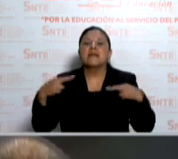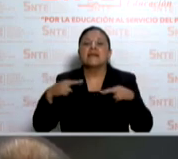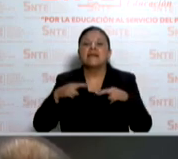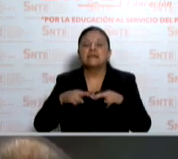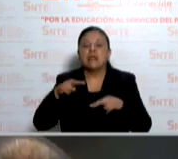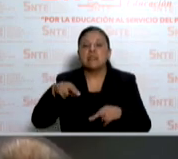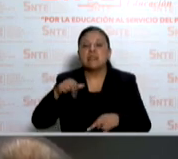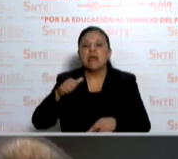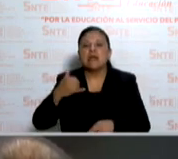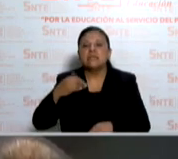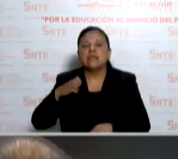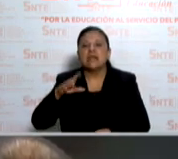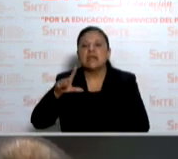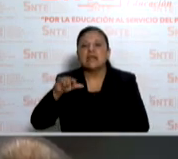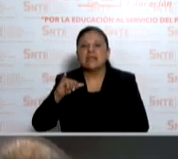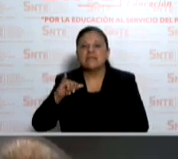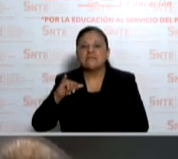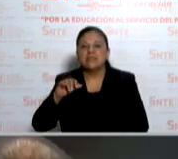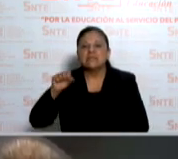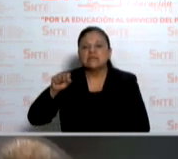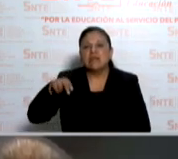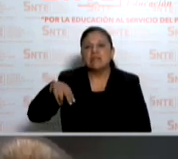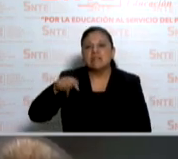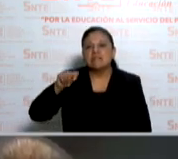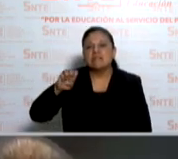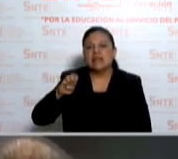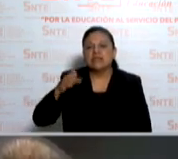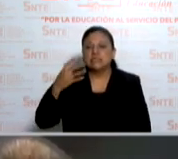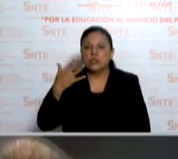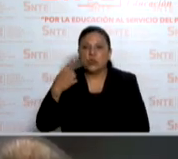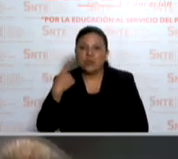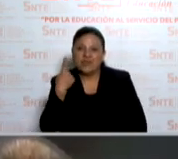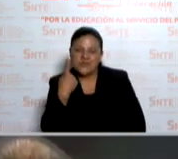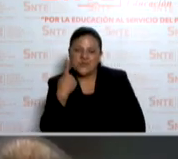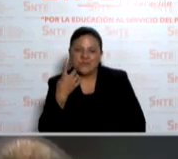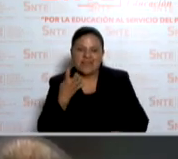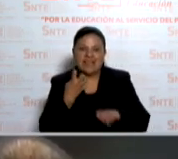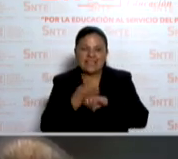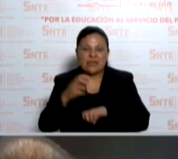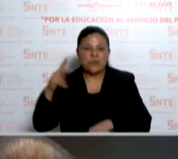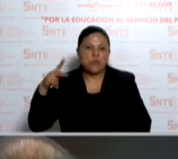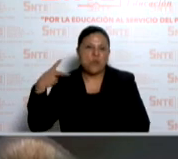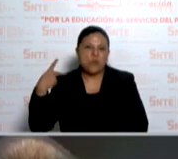Terán, sección 51 del Estado de Puebla.